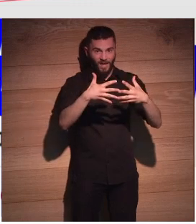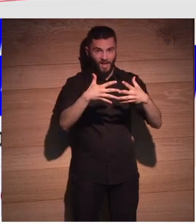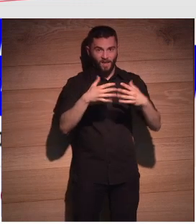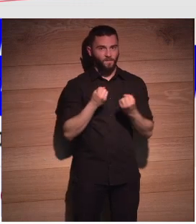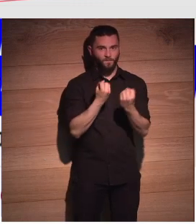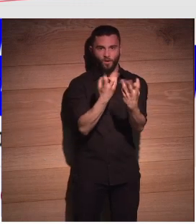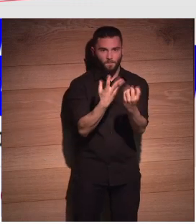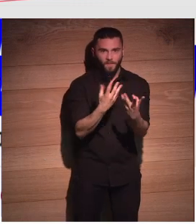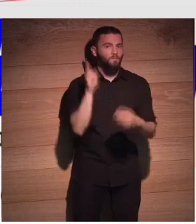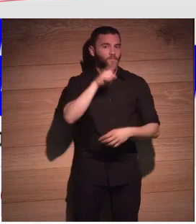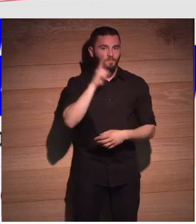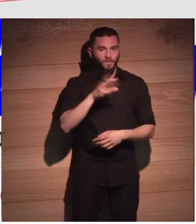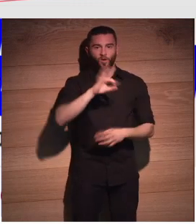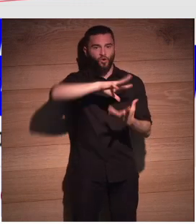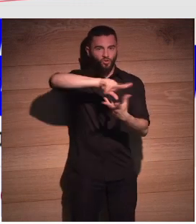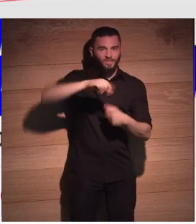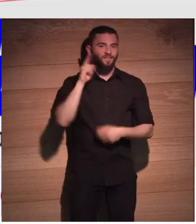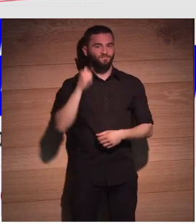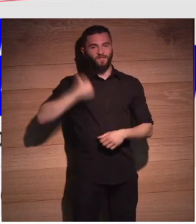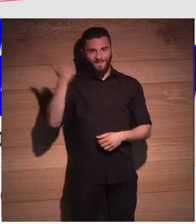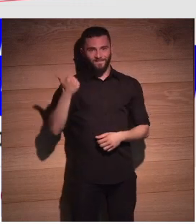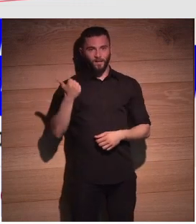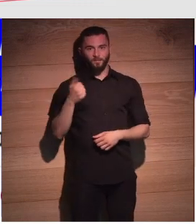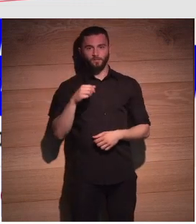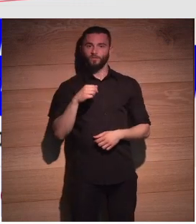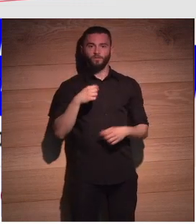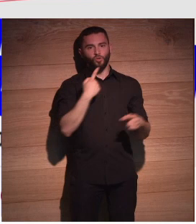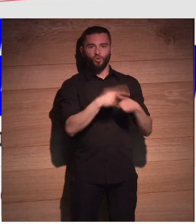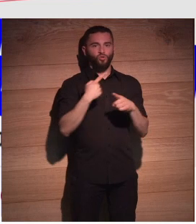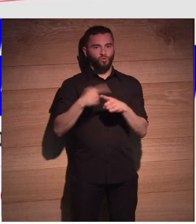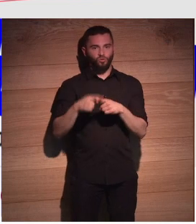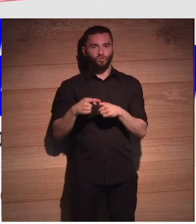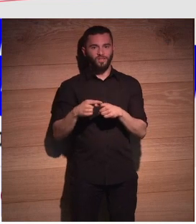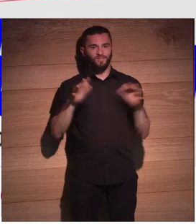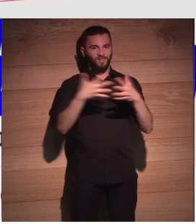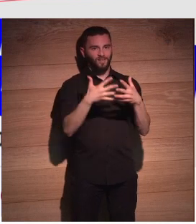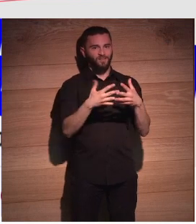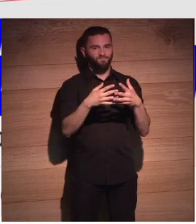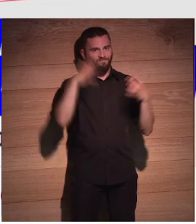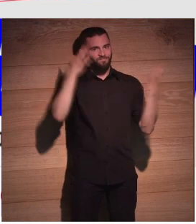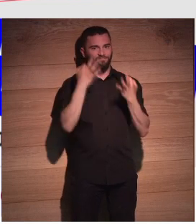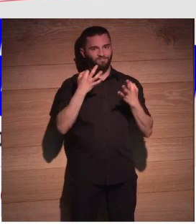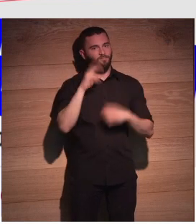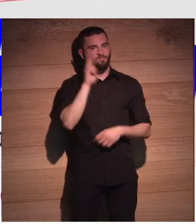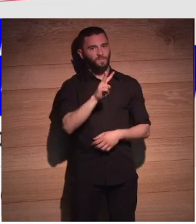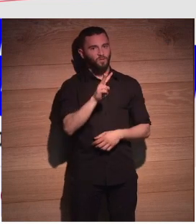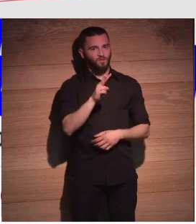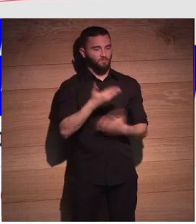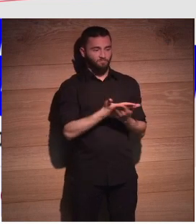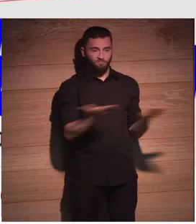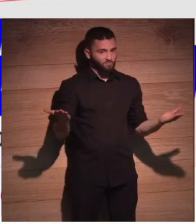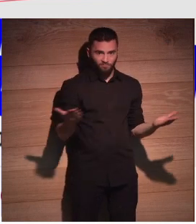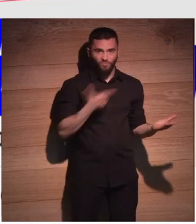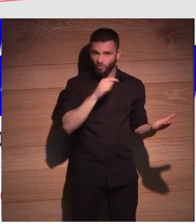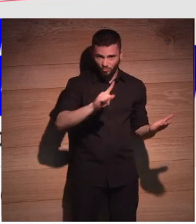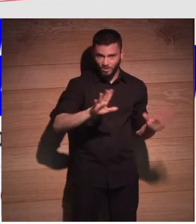etcétera, etcétera. Muchas cosas nocivas que estamos viendo en Internet últimamente y que seguramente a nadie de los que estamos aquí nos gusta nada, ¿no? Pero que